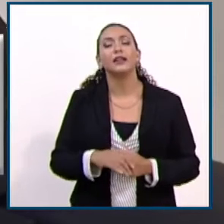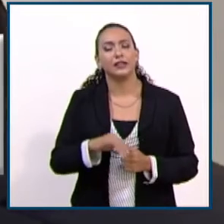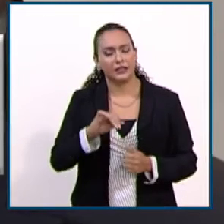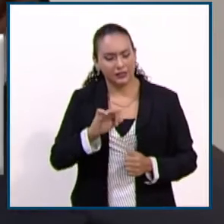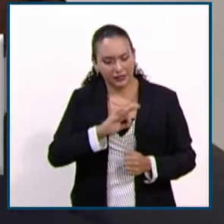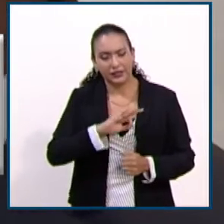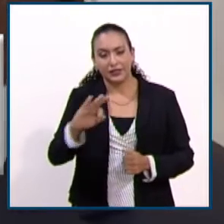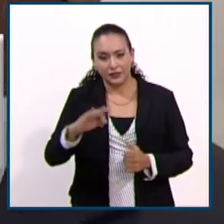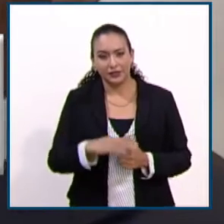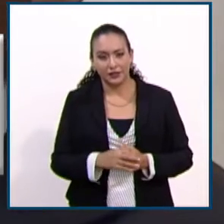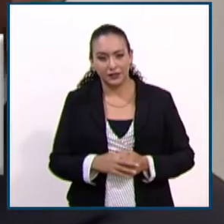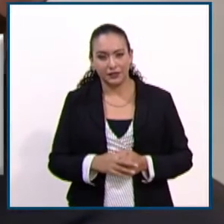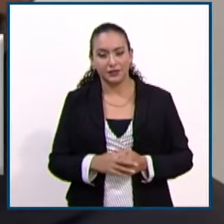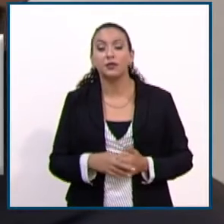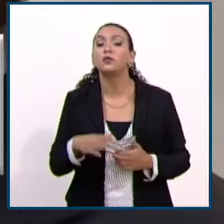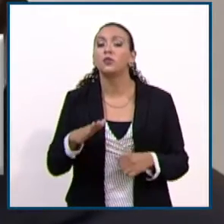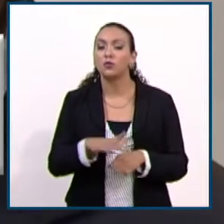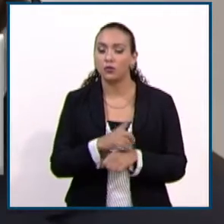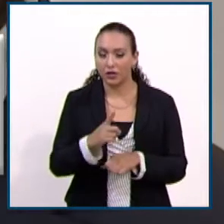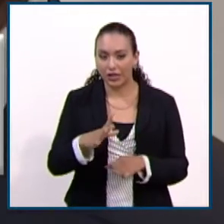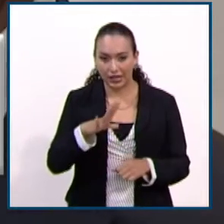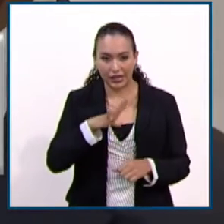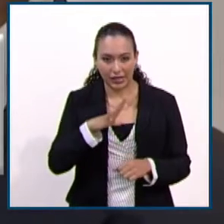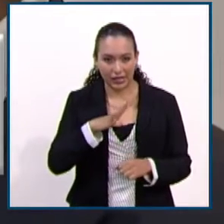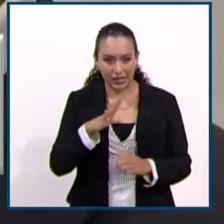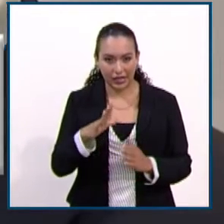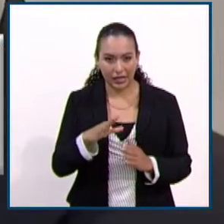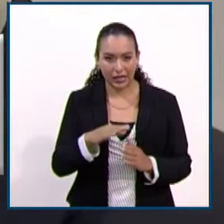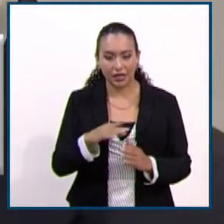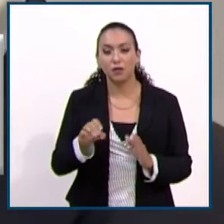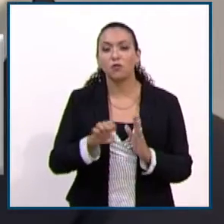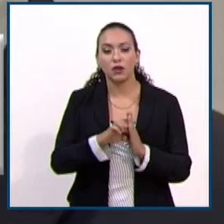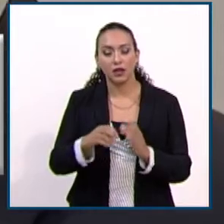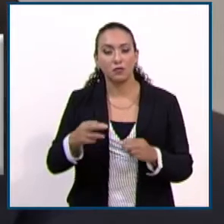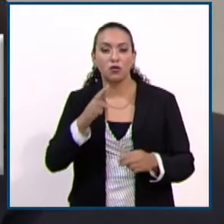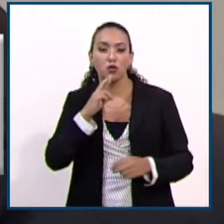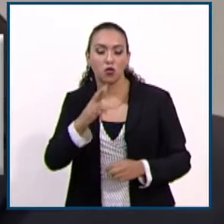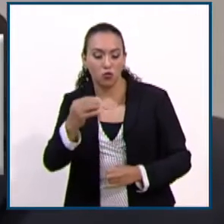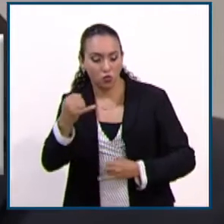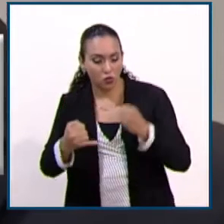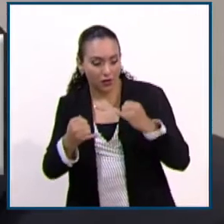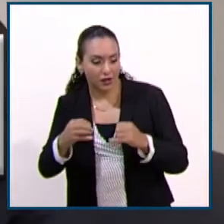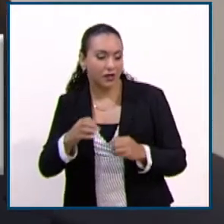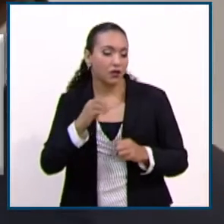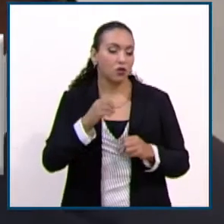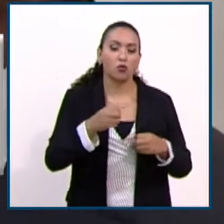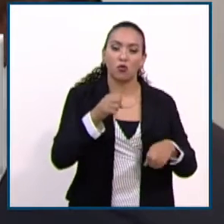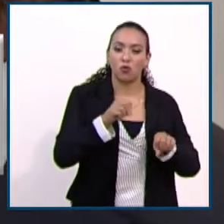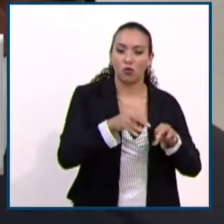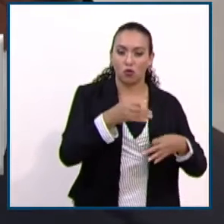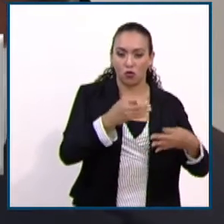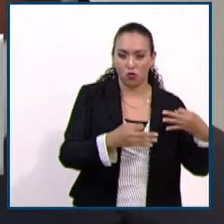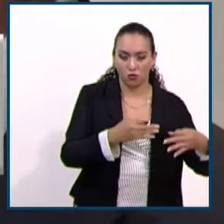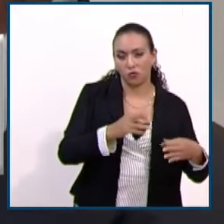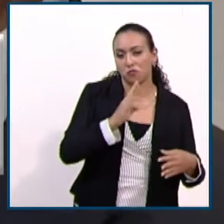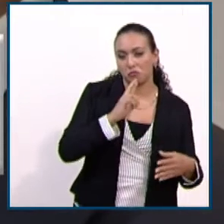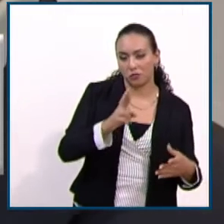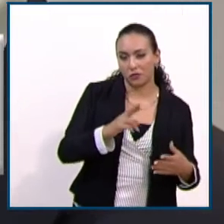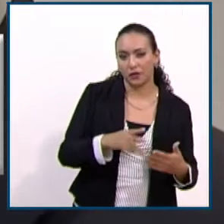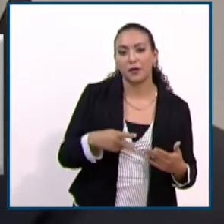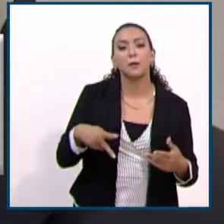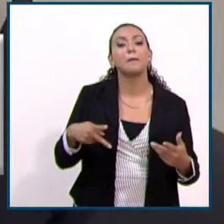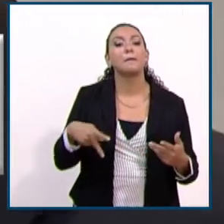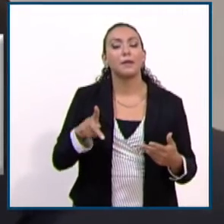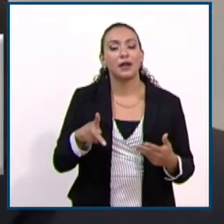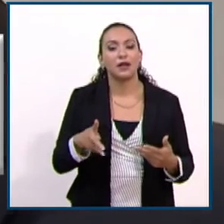de defensa que, de acuerdo a lo establecido por tanto la resolución de los jueces como de los tribunales colegiados, era el previsto por